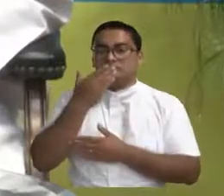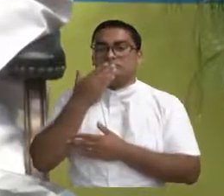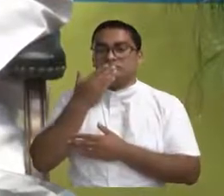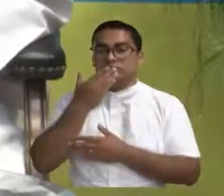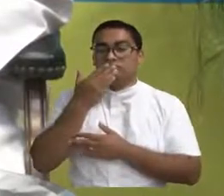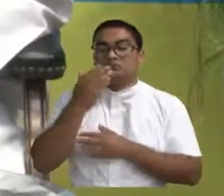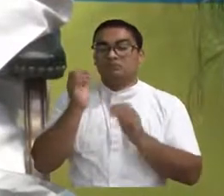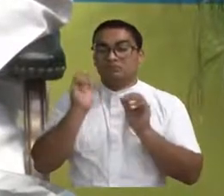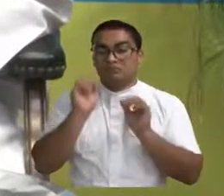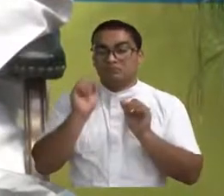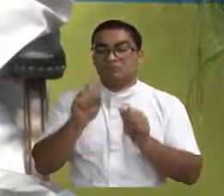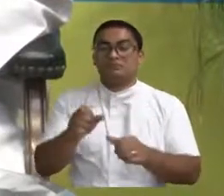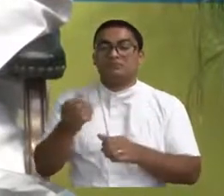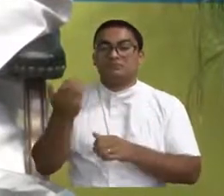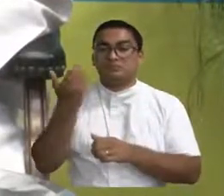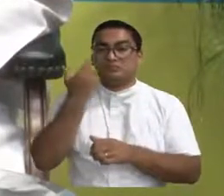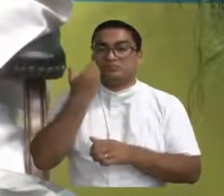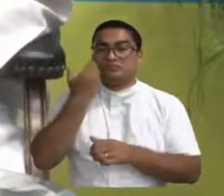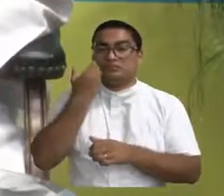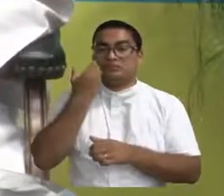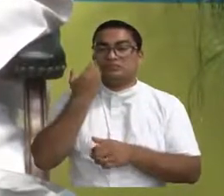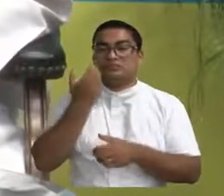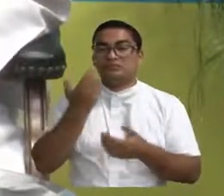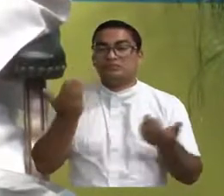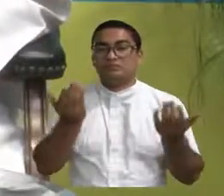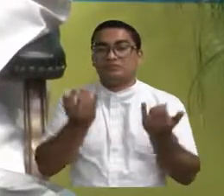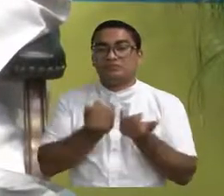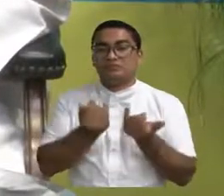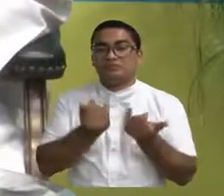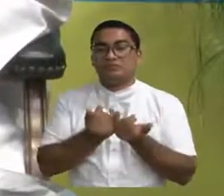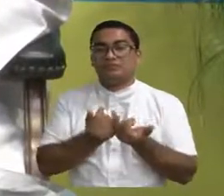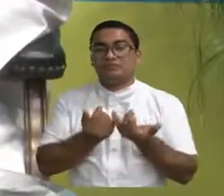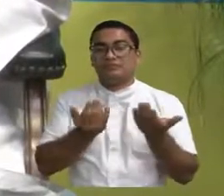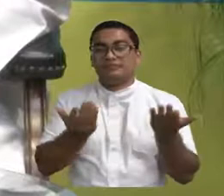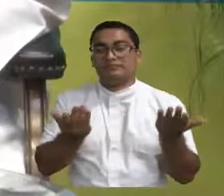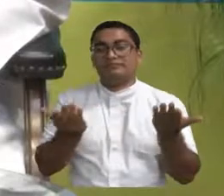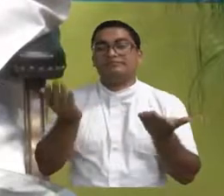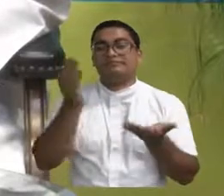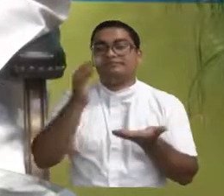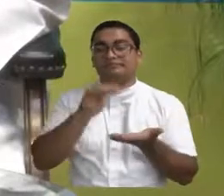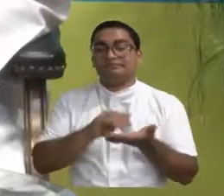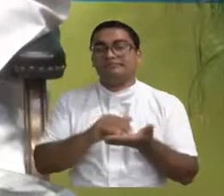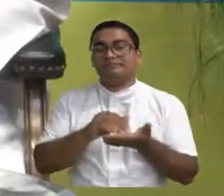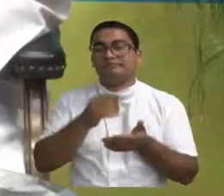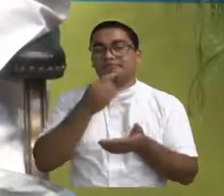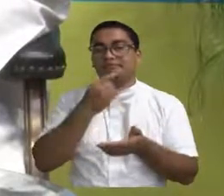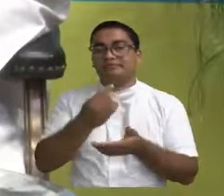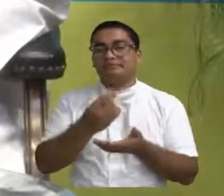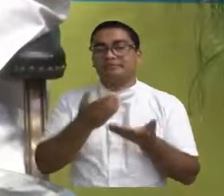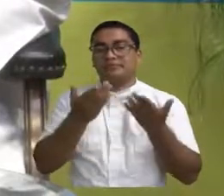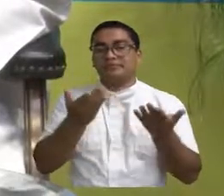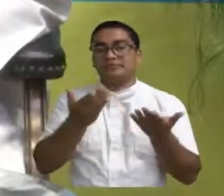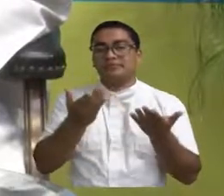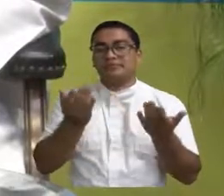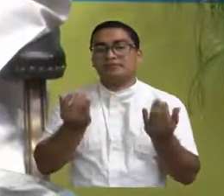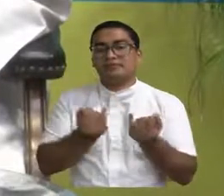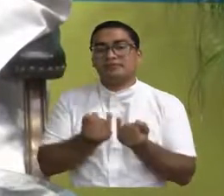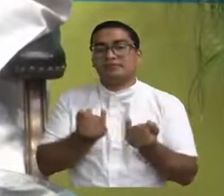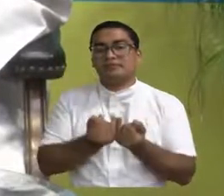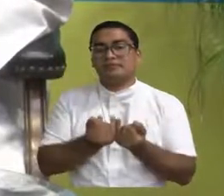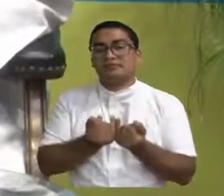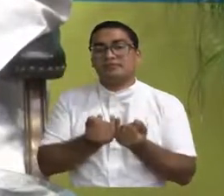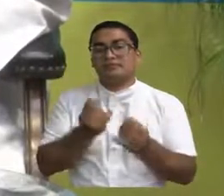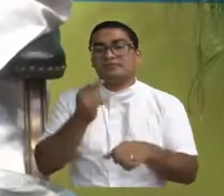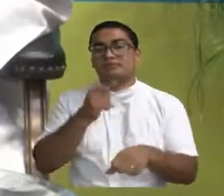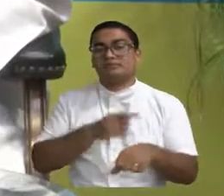predisponer al niño a tener enfermedades respiratorias con mayor frecuencia. Cabe mencionar que, pues, el tiempo también es desfavorable en